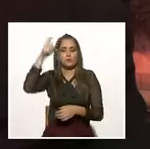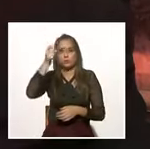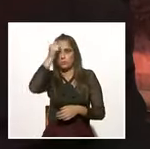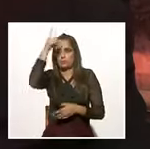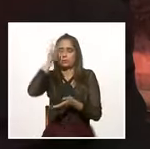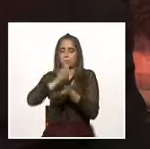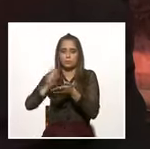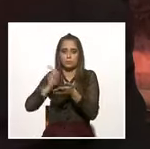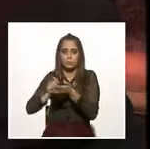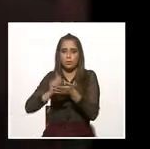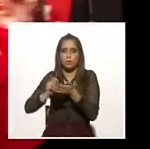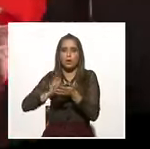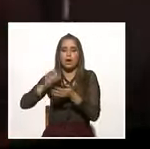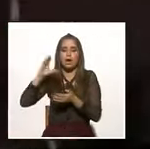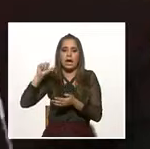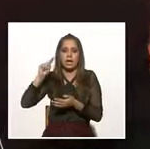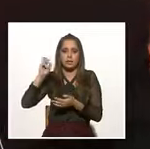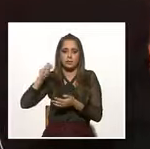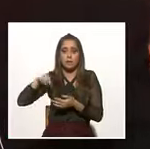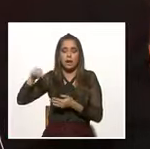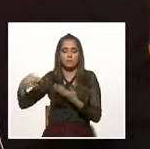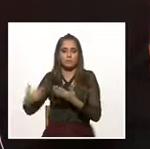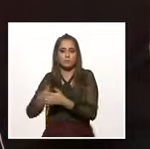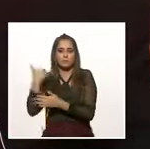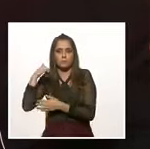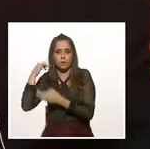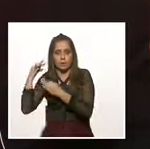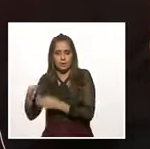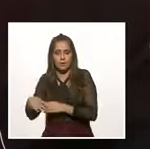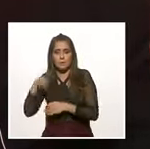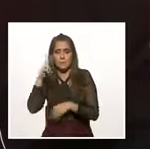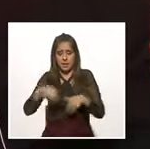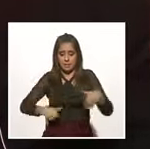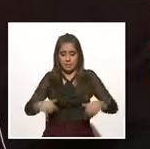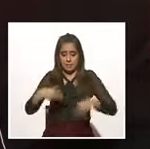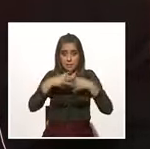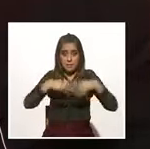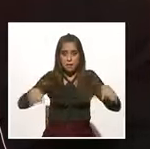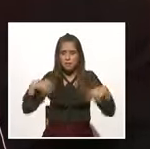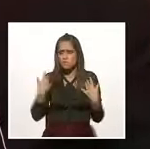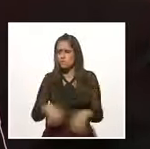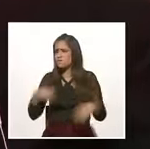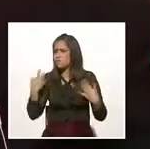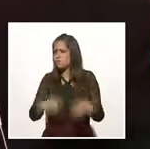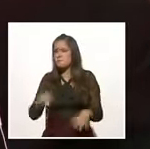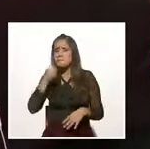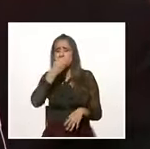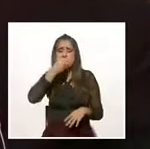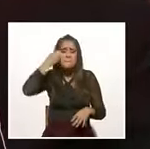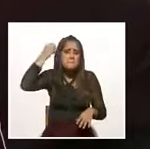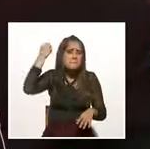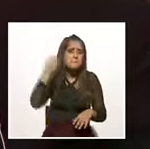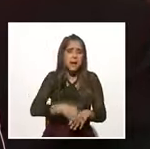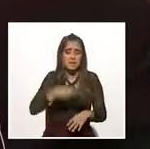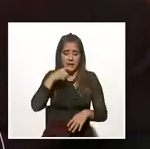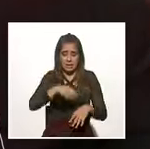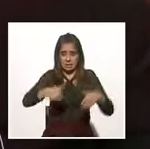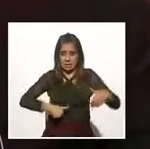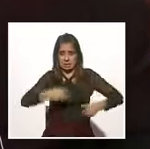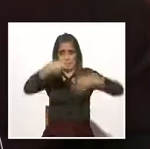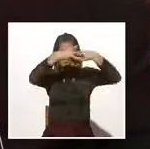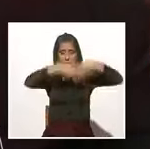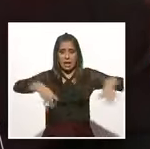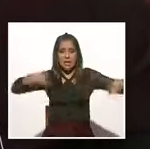dramaturgo yucateco Wilberto Cantón. La obra es fascinante porque retrata de una manera muy